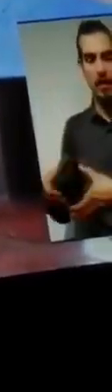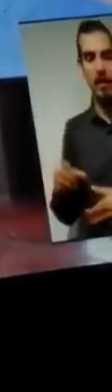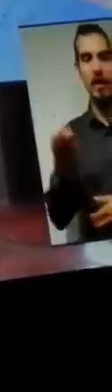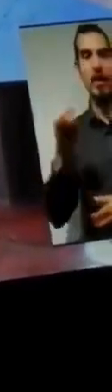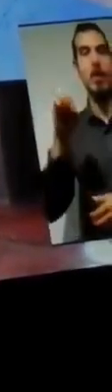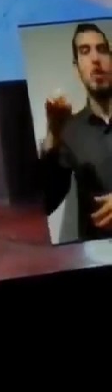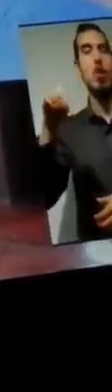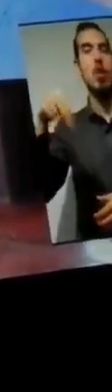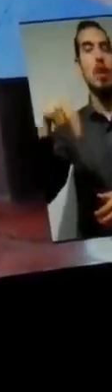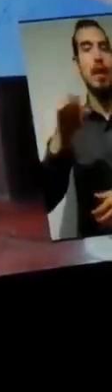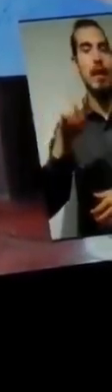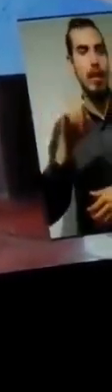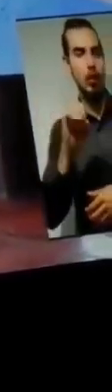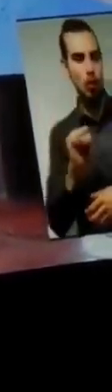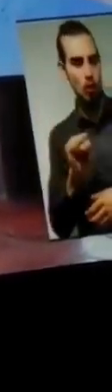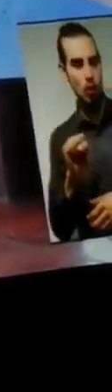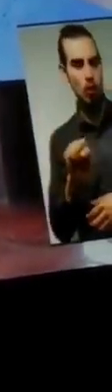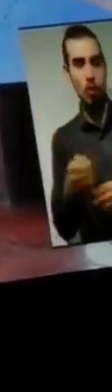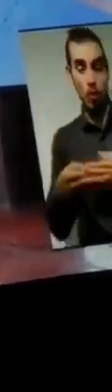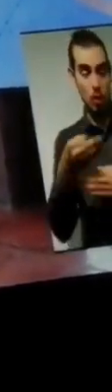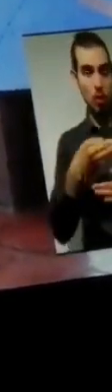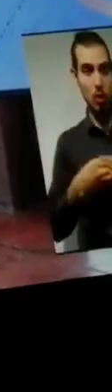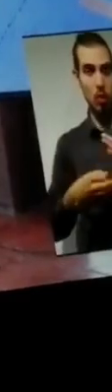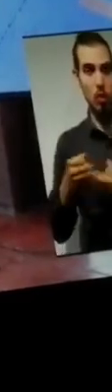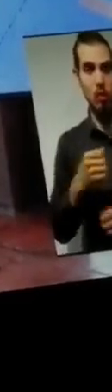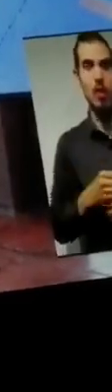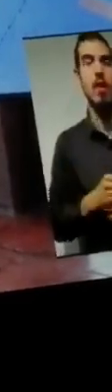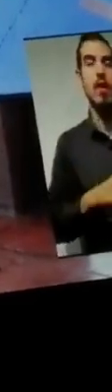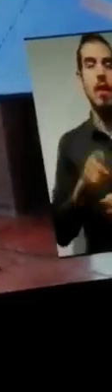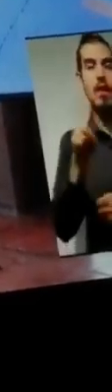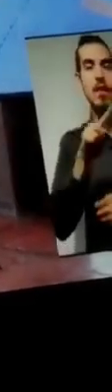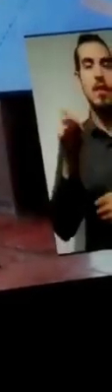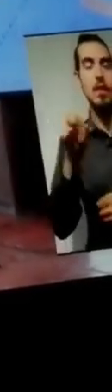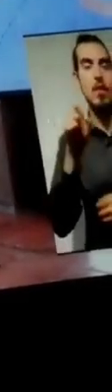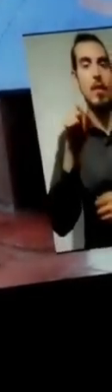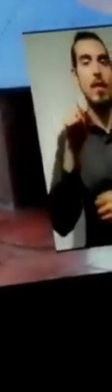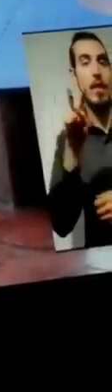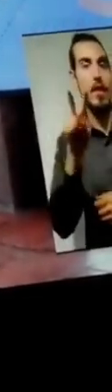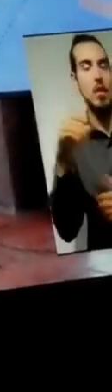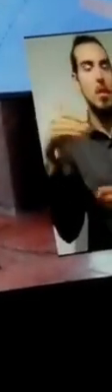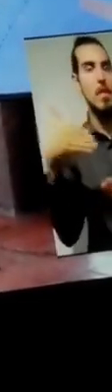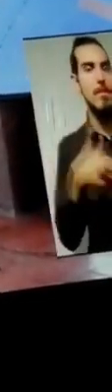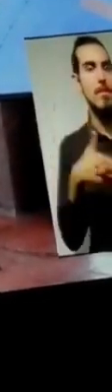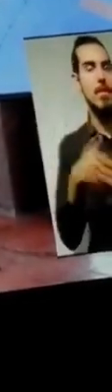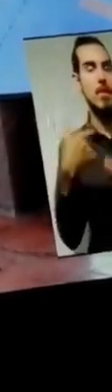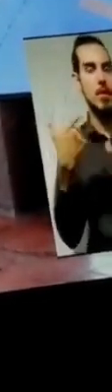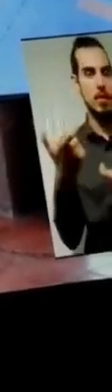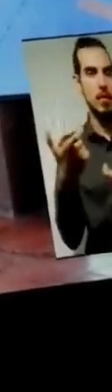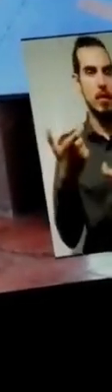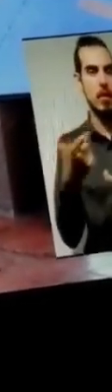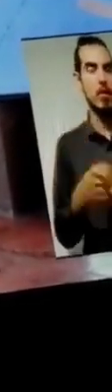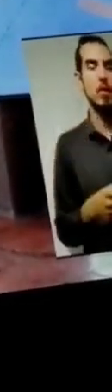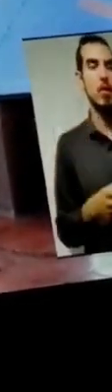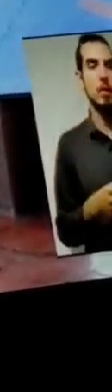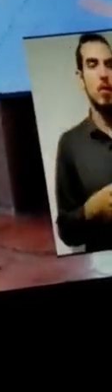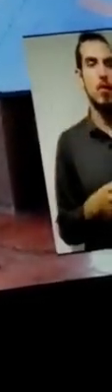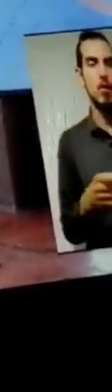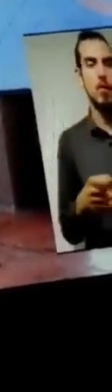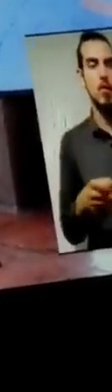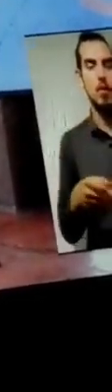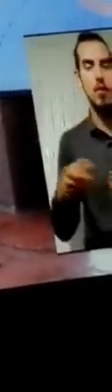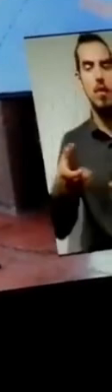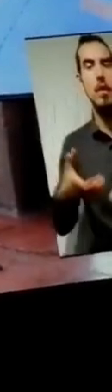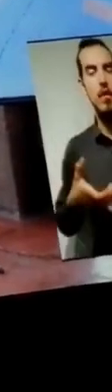una inversión de casi 22 millones de pesos. Todo esto es concreto hidráulico, sus banquetas, su infraestructura